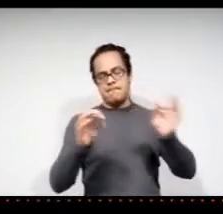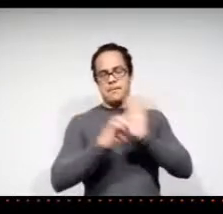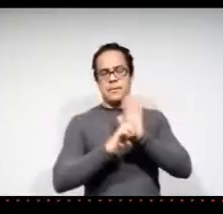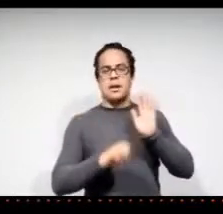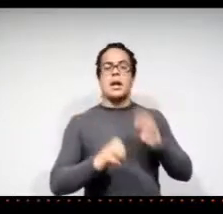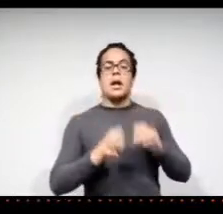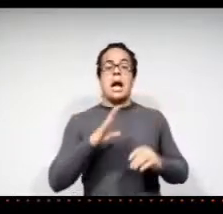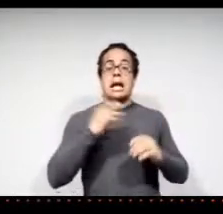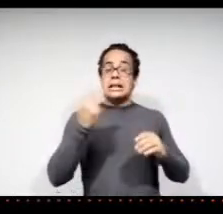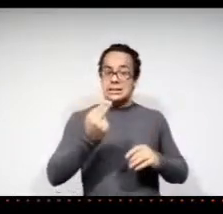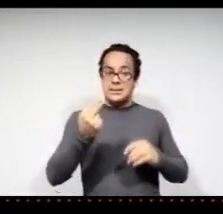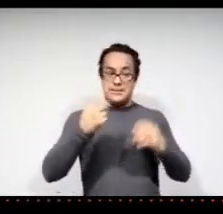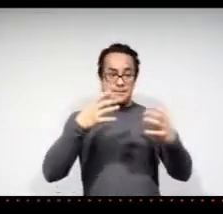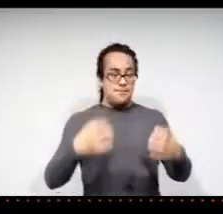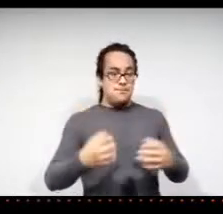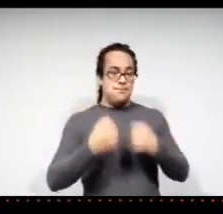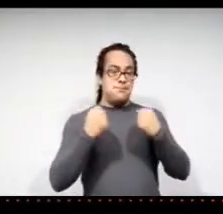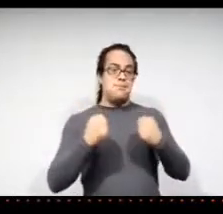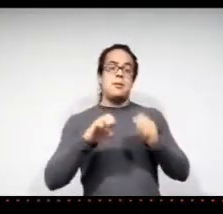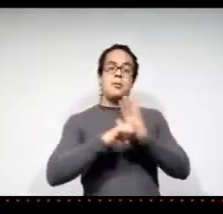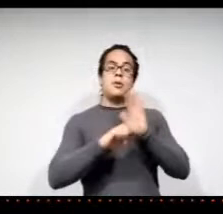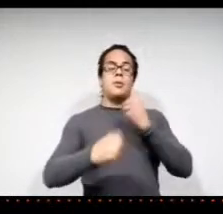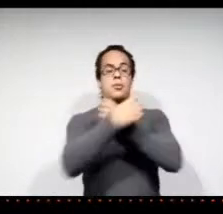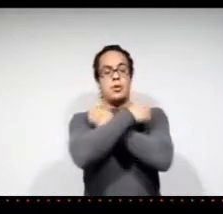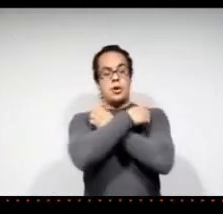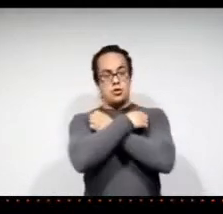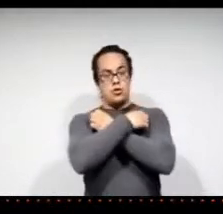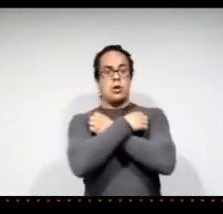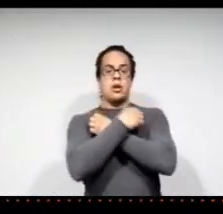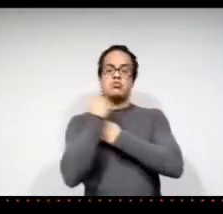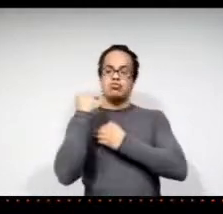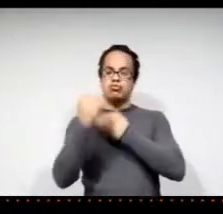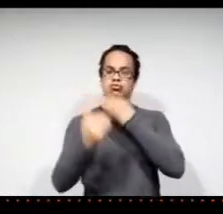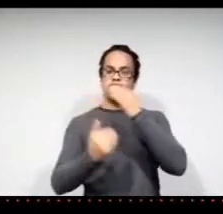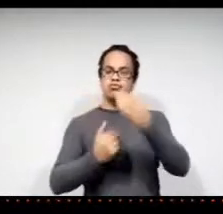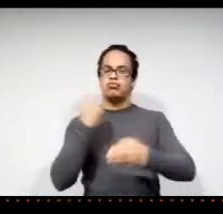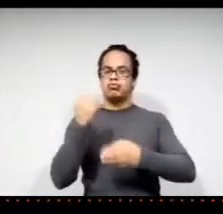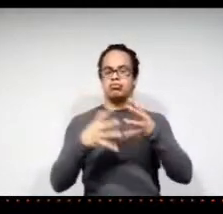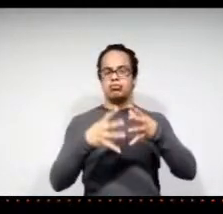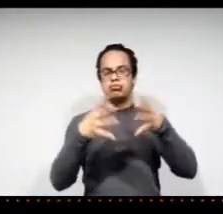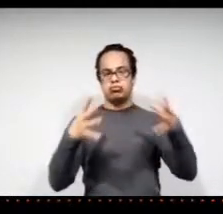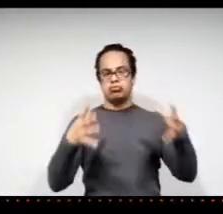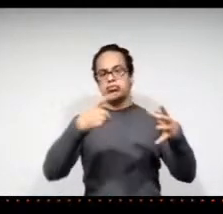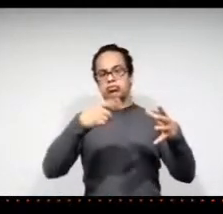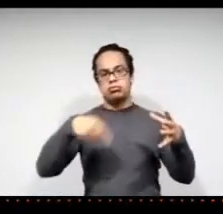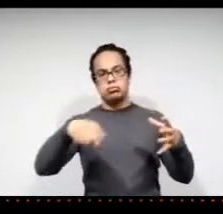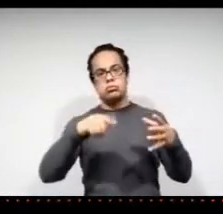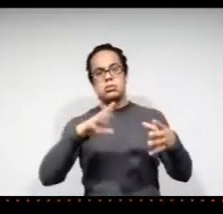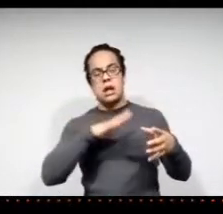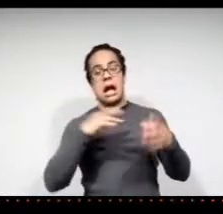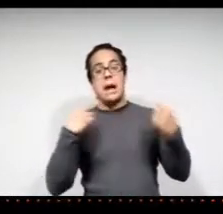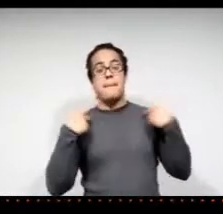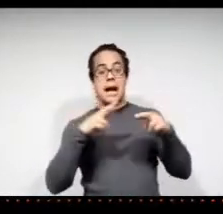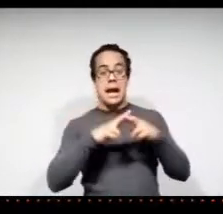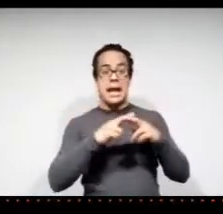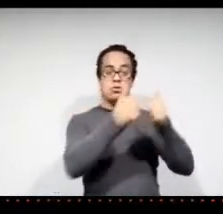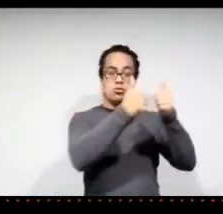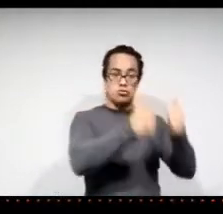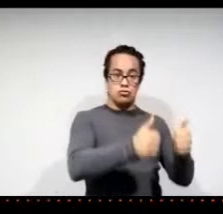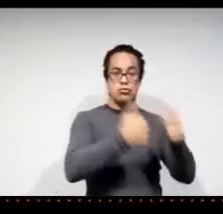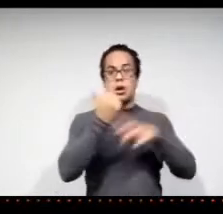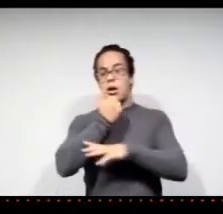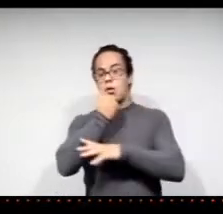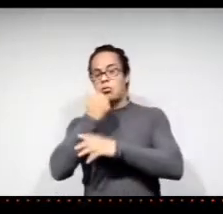que rescatar, es decir, la educación como un todo y tratar de darle el justo lugar y a los docentes también, es